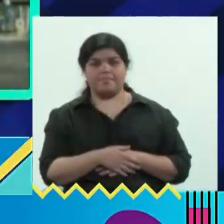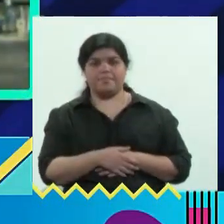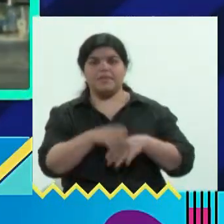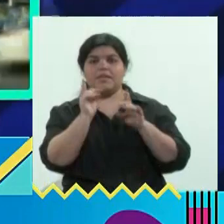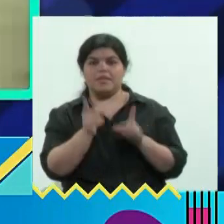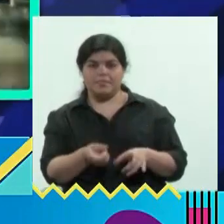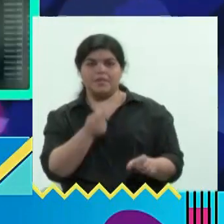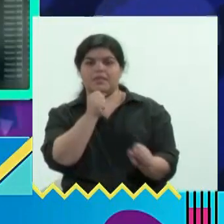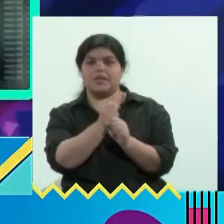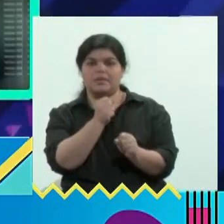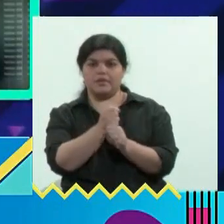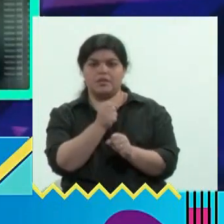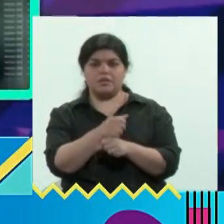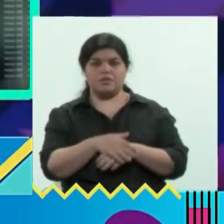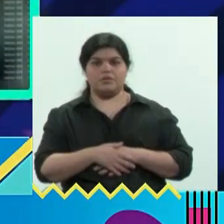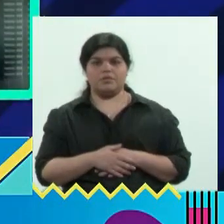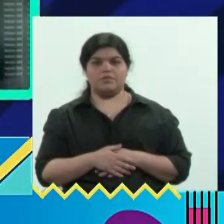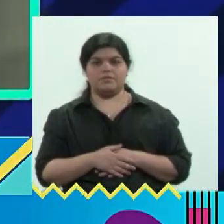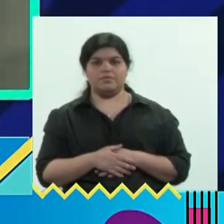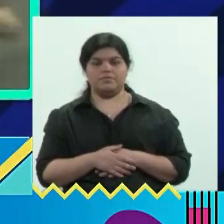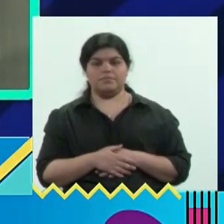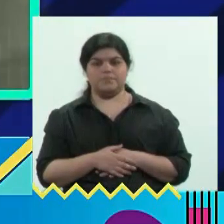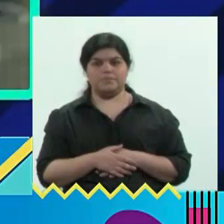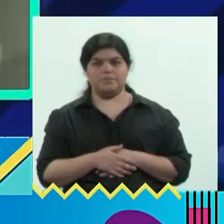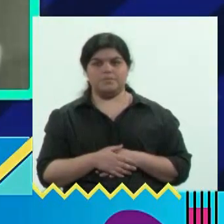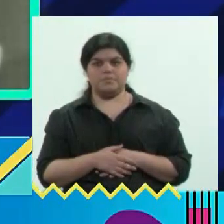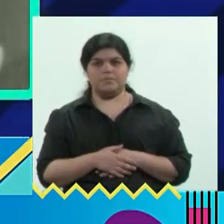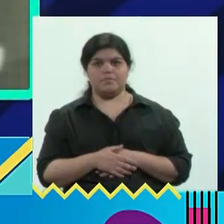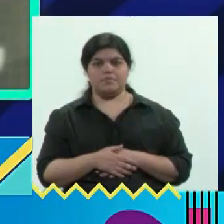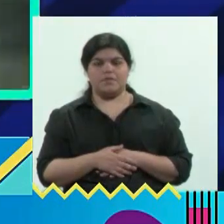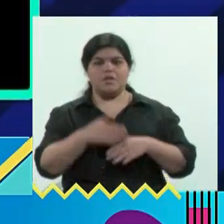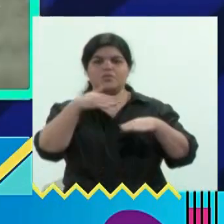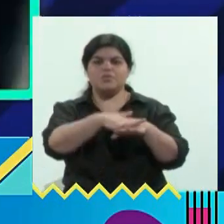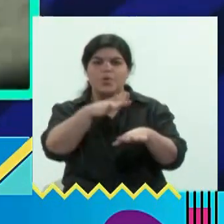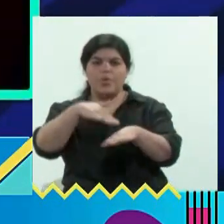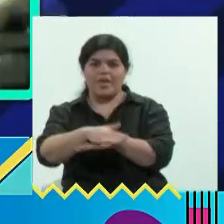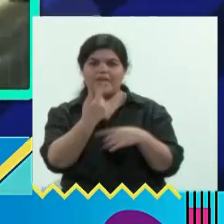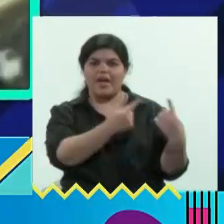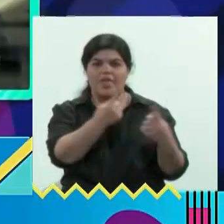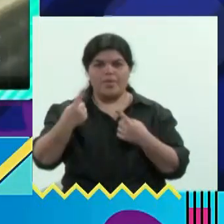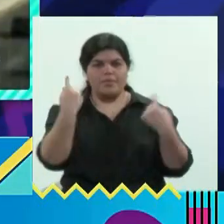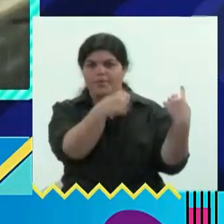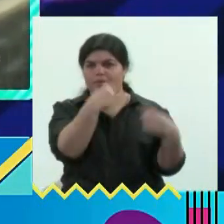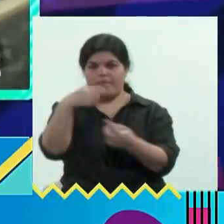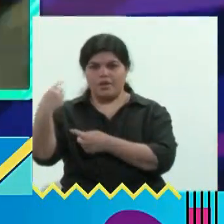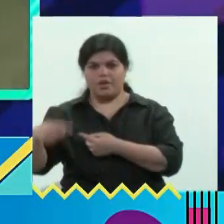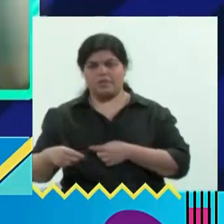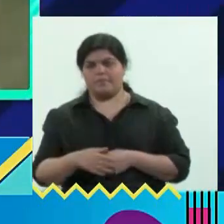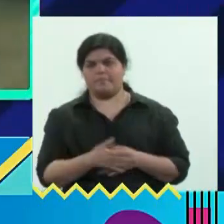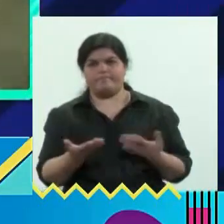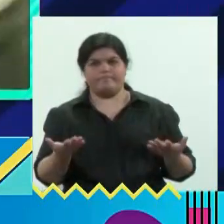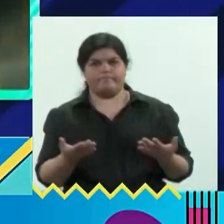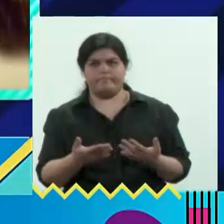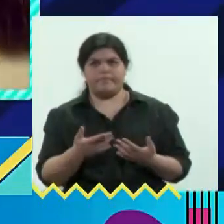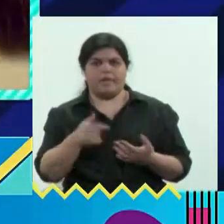Trabajar también con los entornos, es decir, cada ciudad también tiene su particularidad, ¿no? No es lo mismo, si